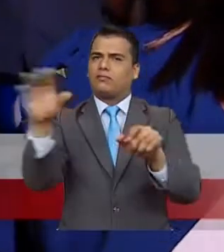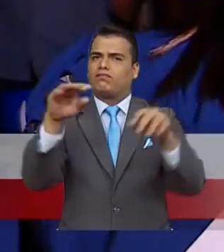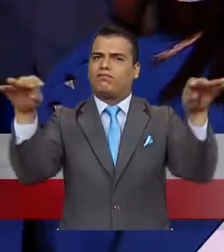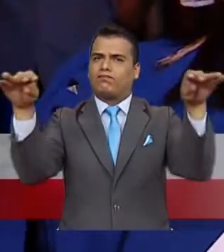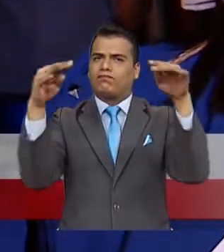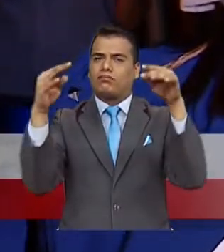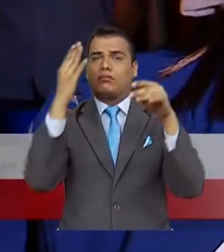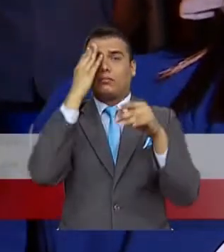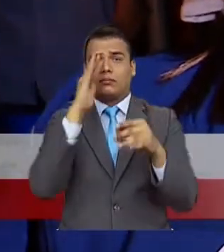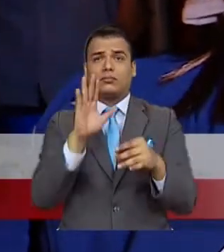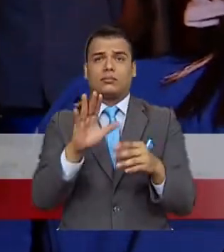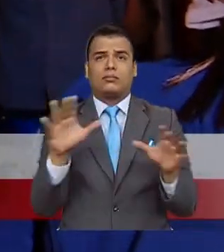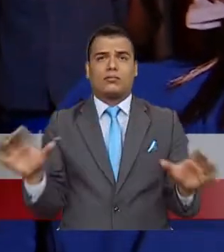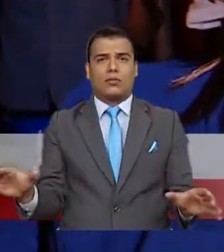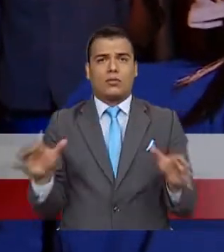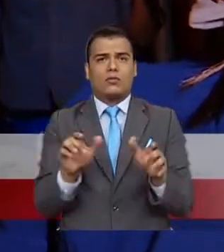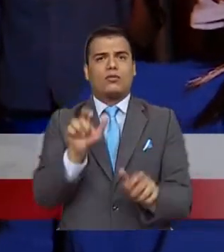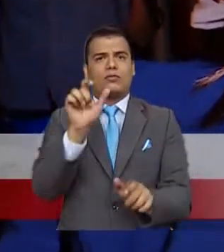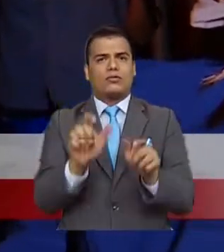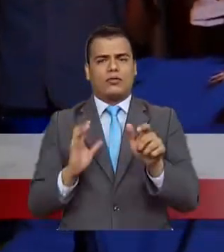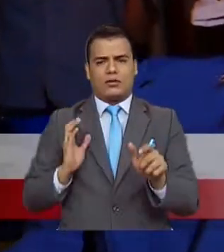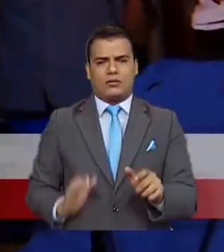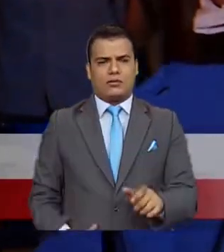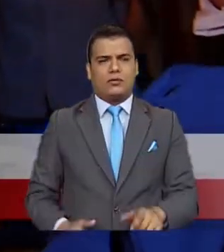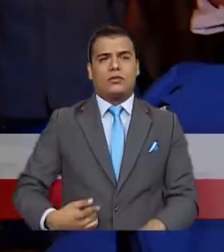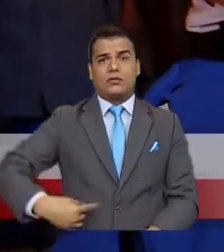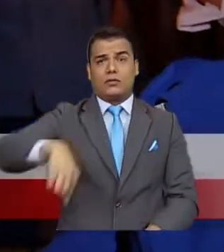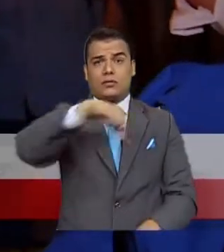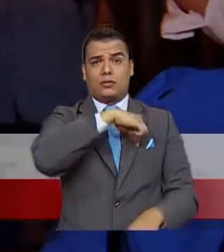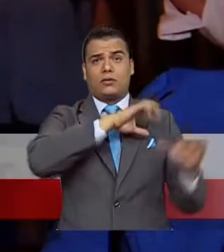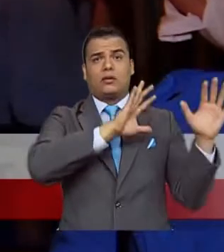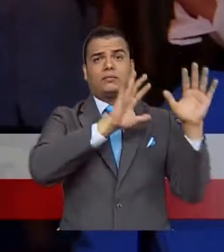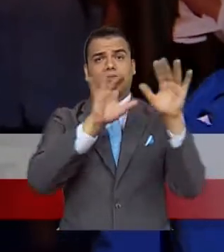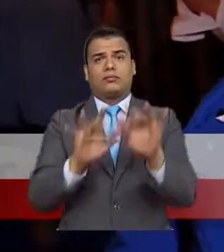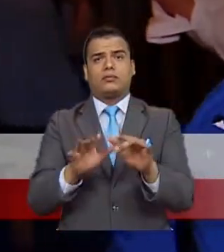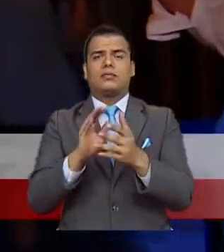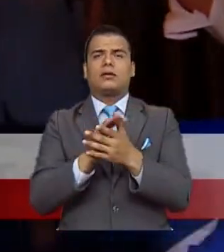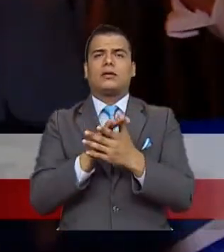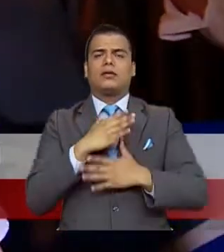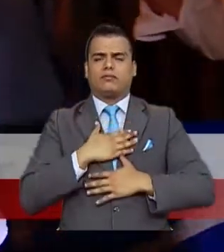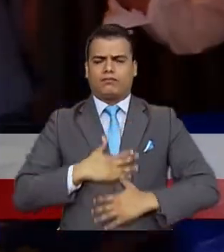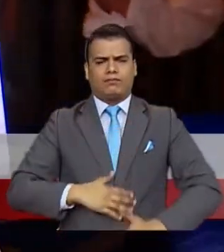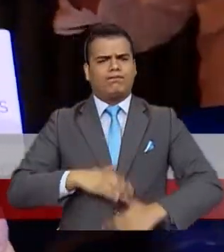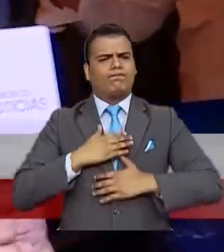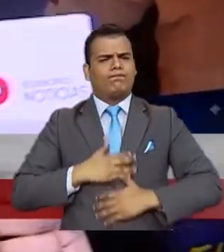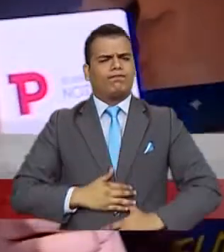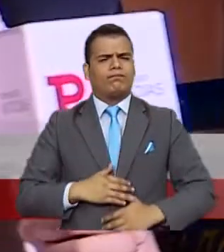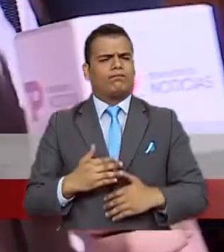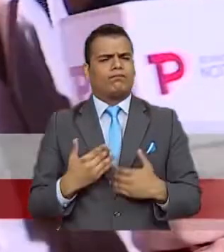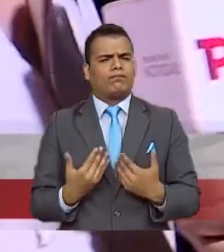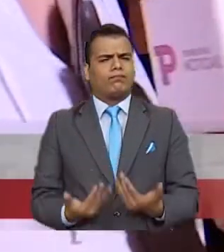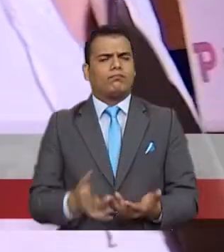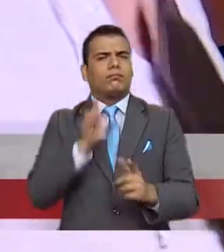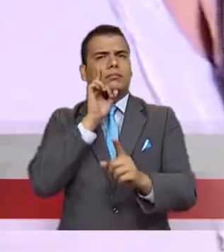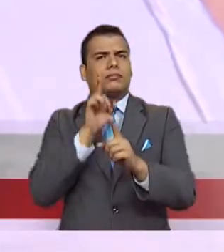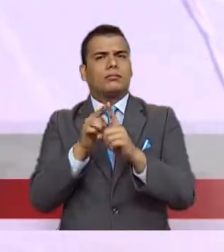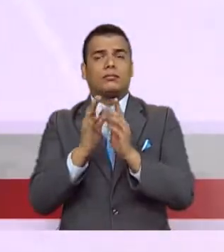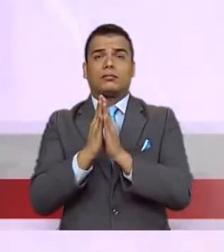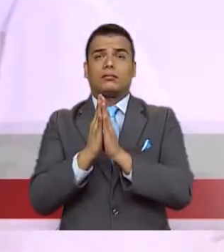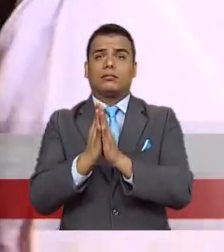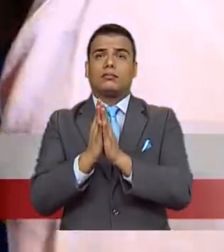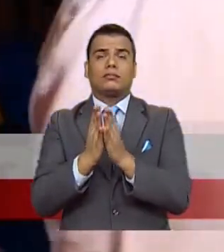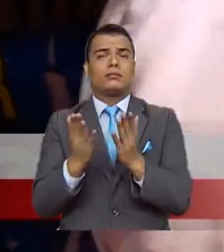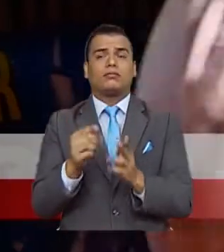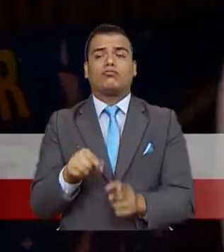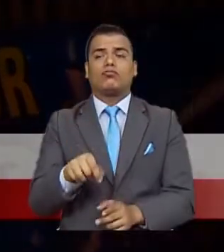Bueno, evidentemente somos un grupo de ciudadanos que nos estamos reuniendo de manera pacífica para pedir, exigir que